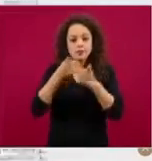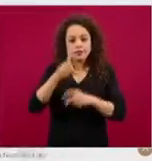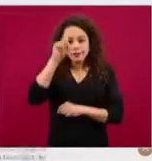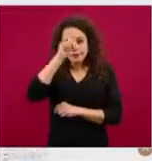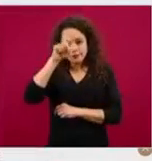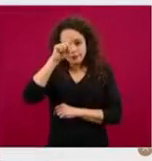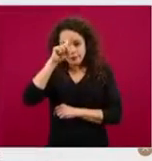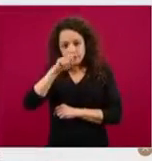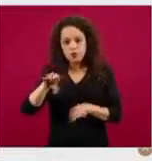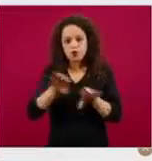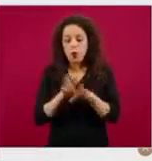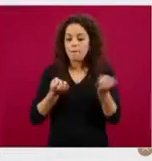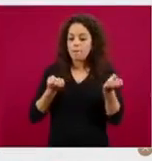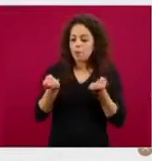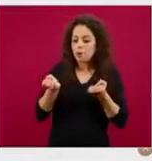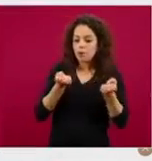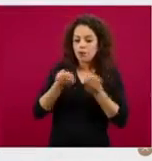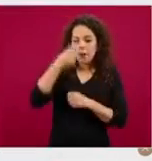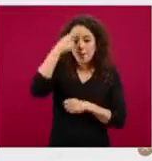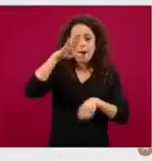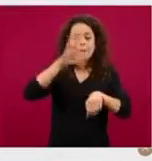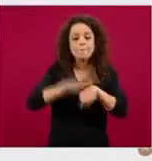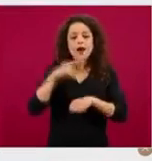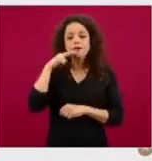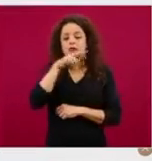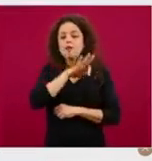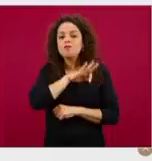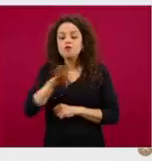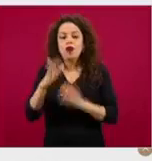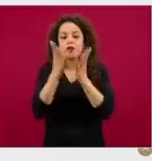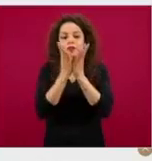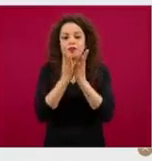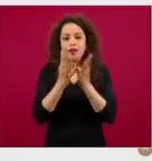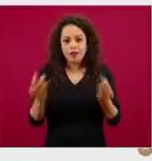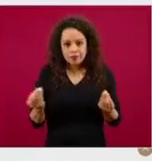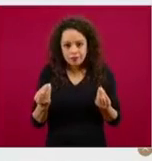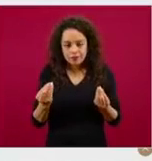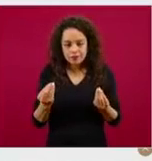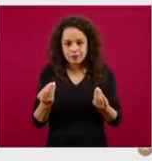una rehabilitación más pronta. No será inmediata, definitivamente, a pesar de la